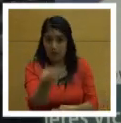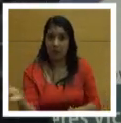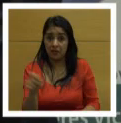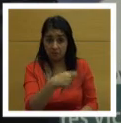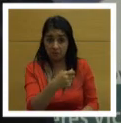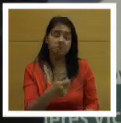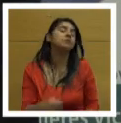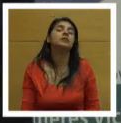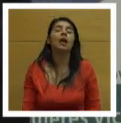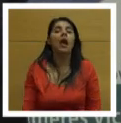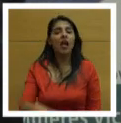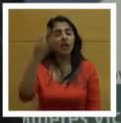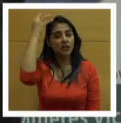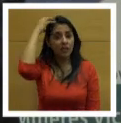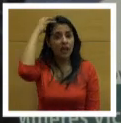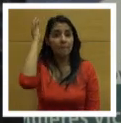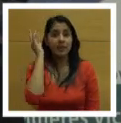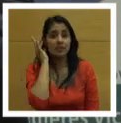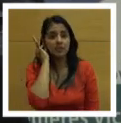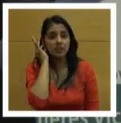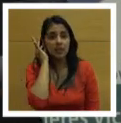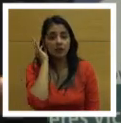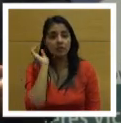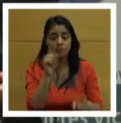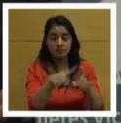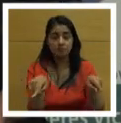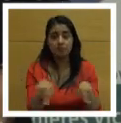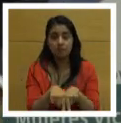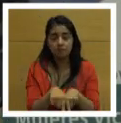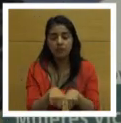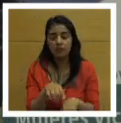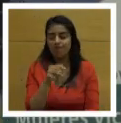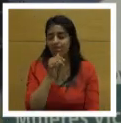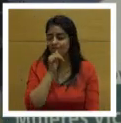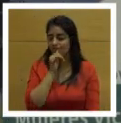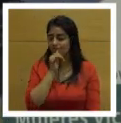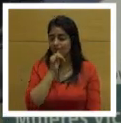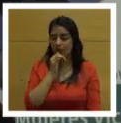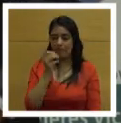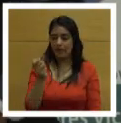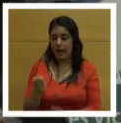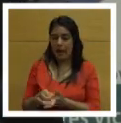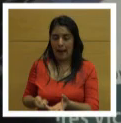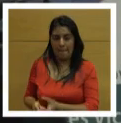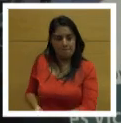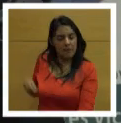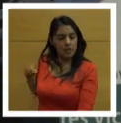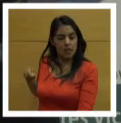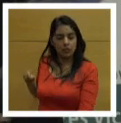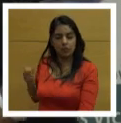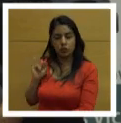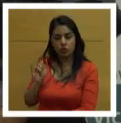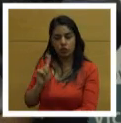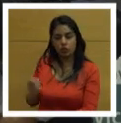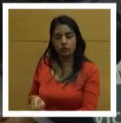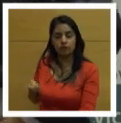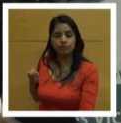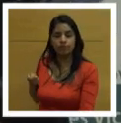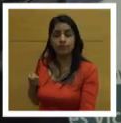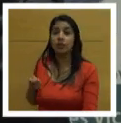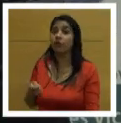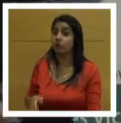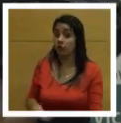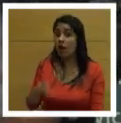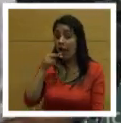Estaban las princesas en ese momento en la sala y no sabían si tomar las espadas o no. El dragón hechicero les dice,